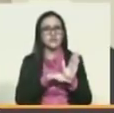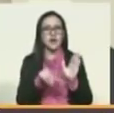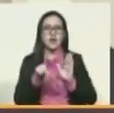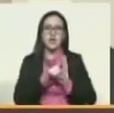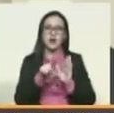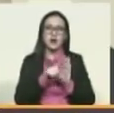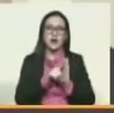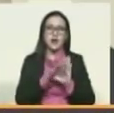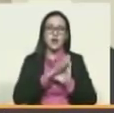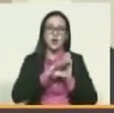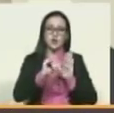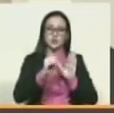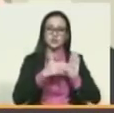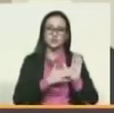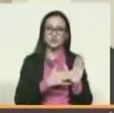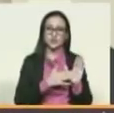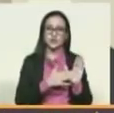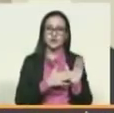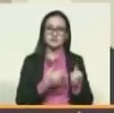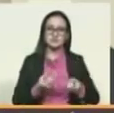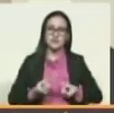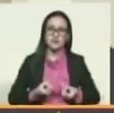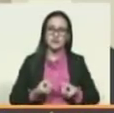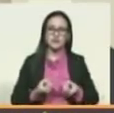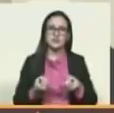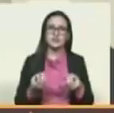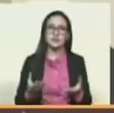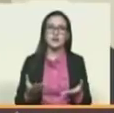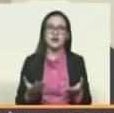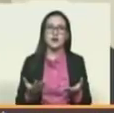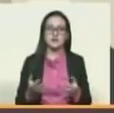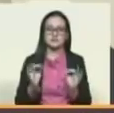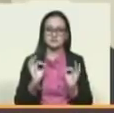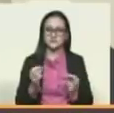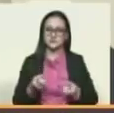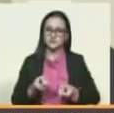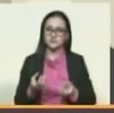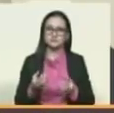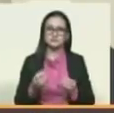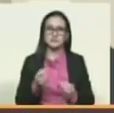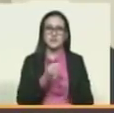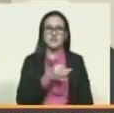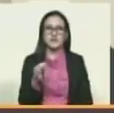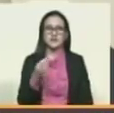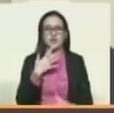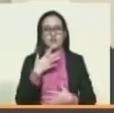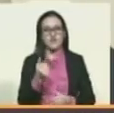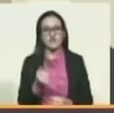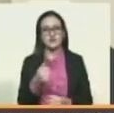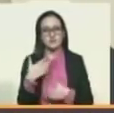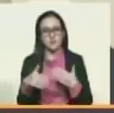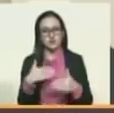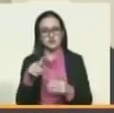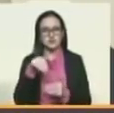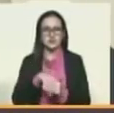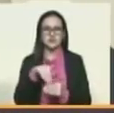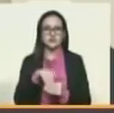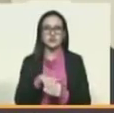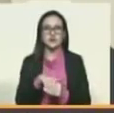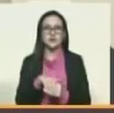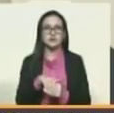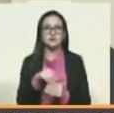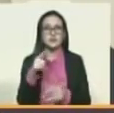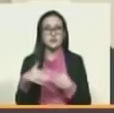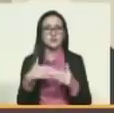legales y constitucionales para garantizar la transparencia y la confiabilidad de este proceso electoral. Ese